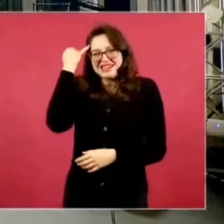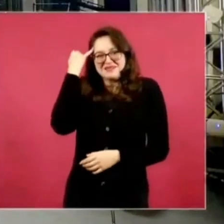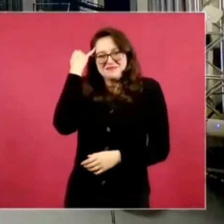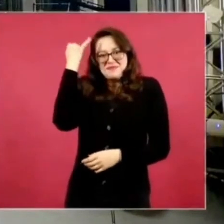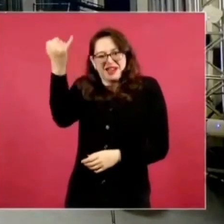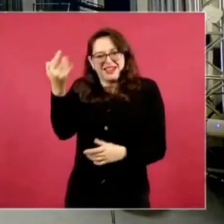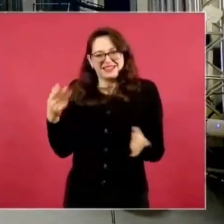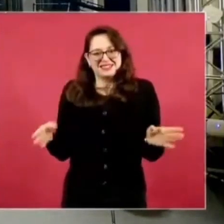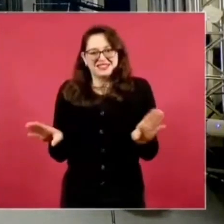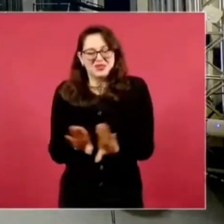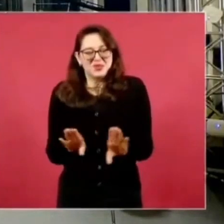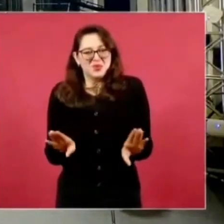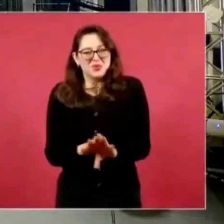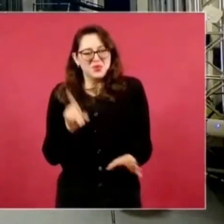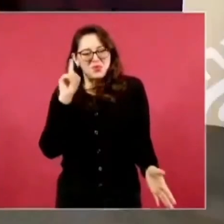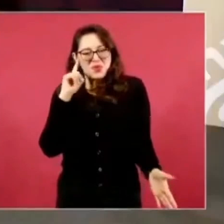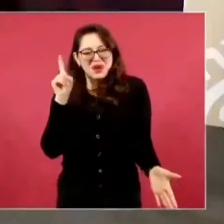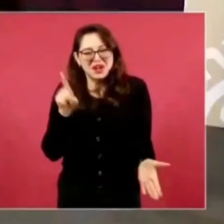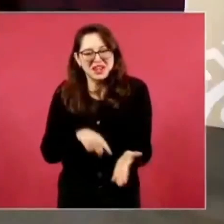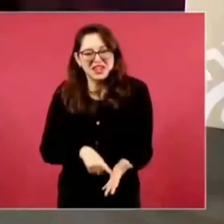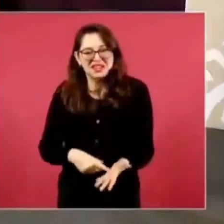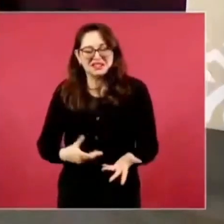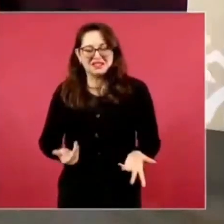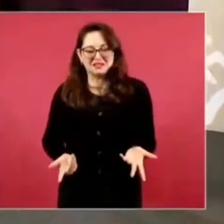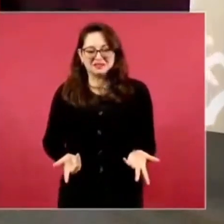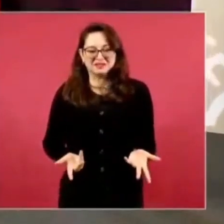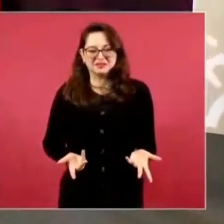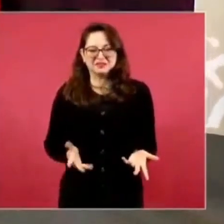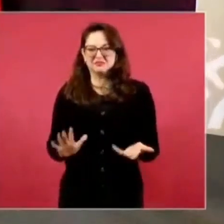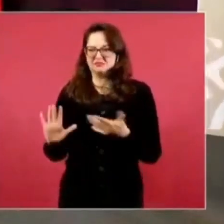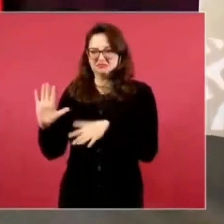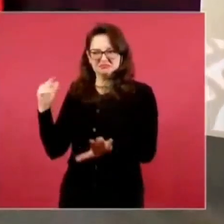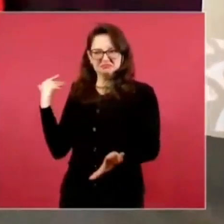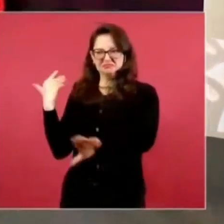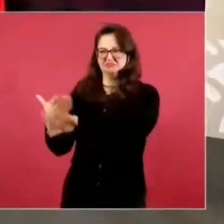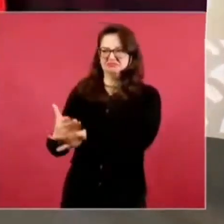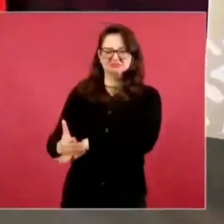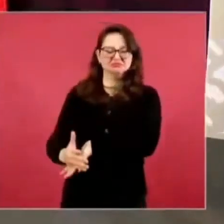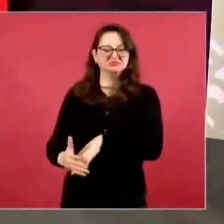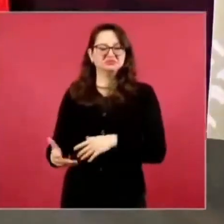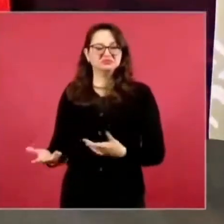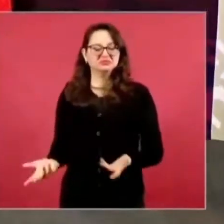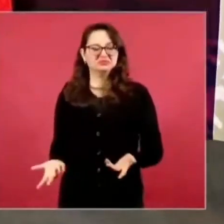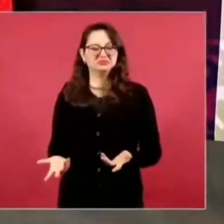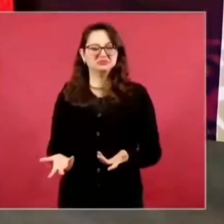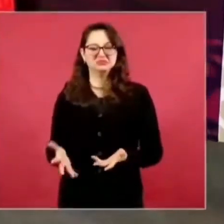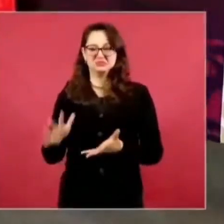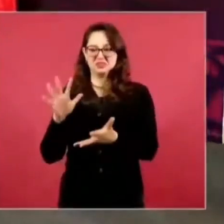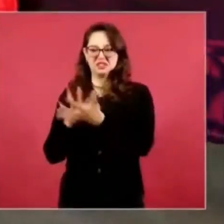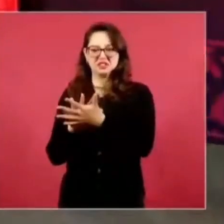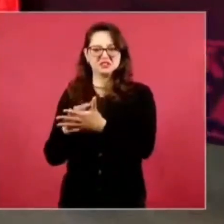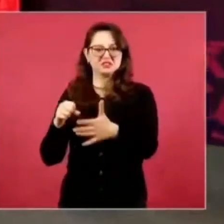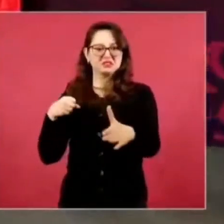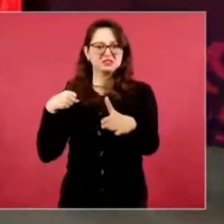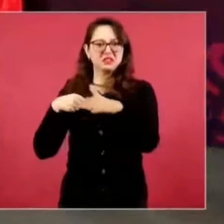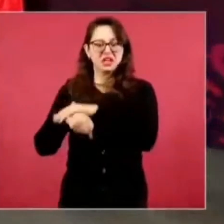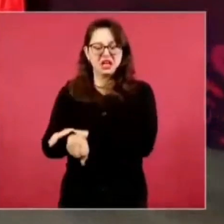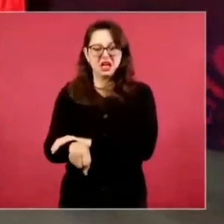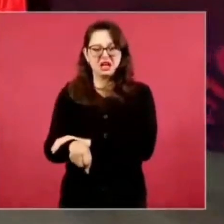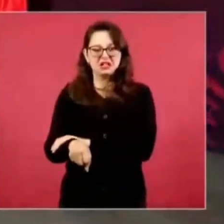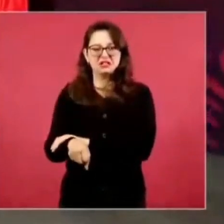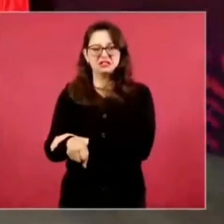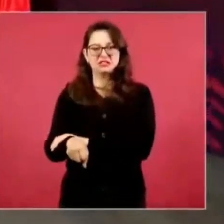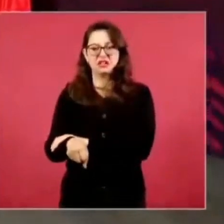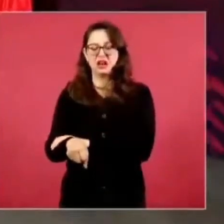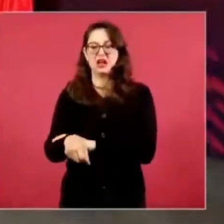llegar a acusarlo de lavado de dinero para poderlo meter a la cárcel, en una cárcel